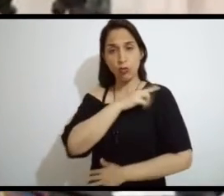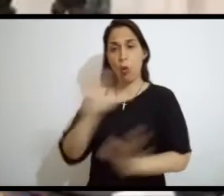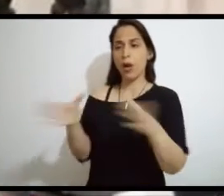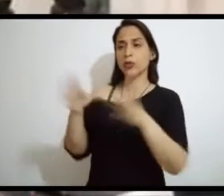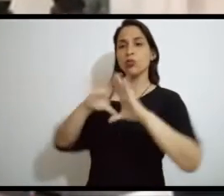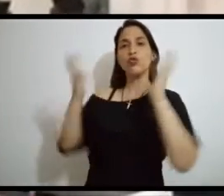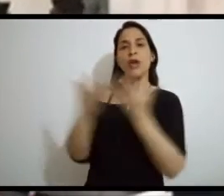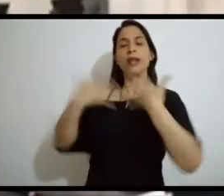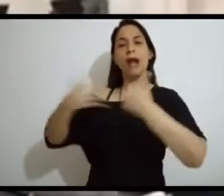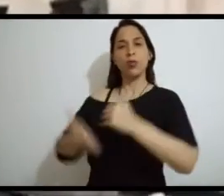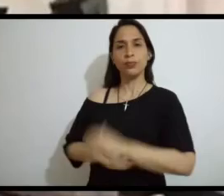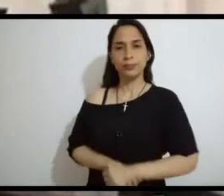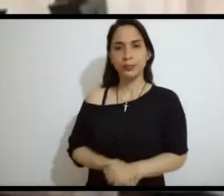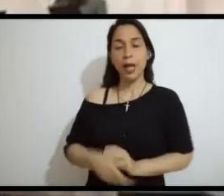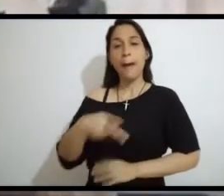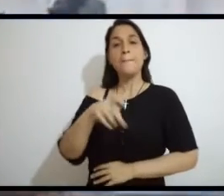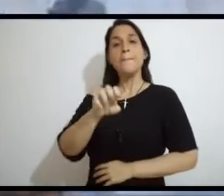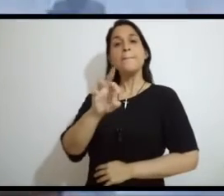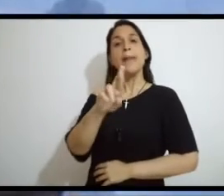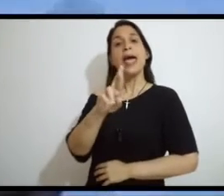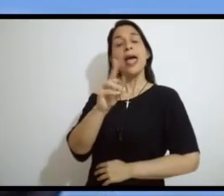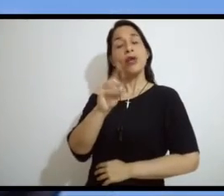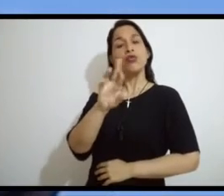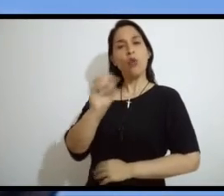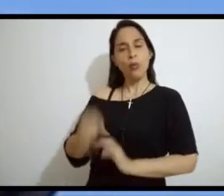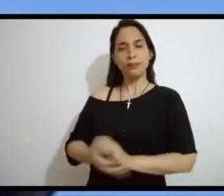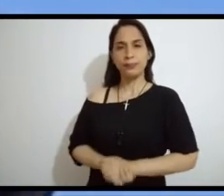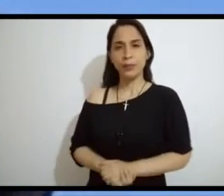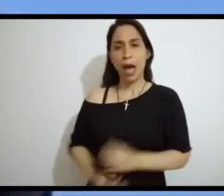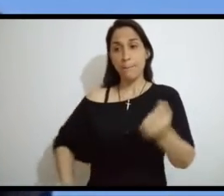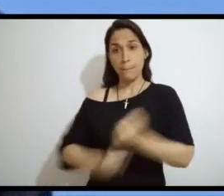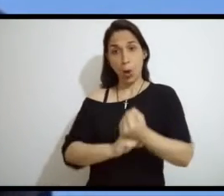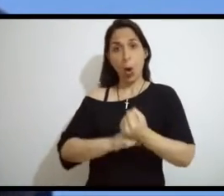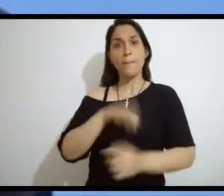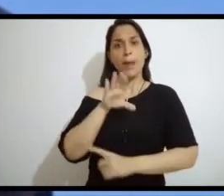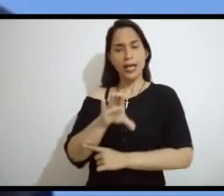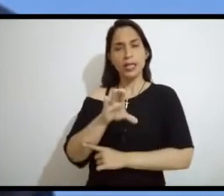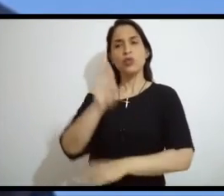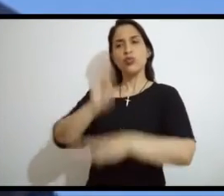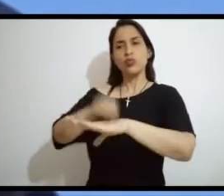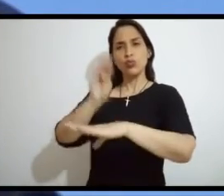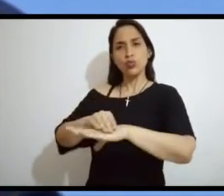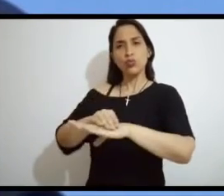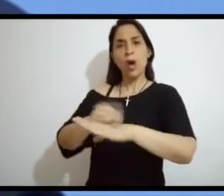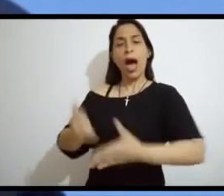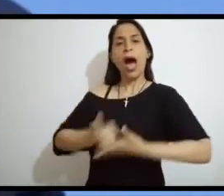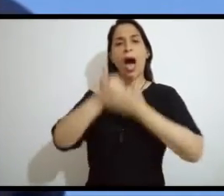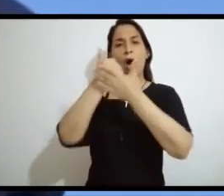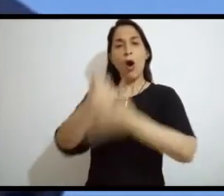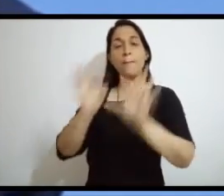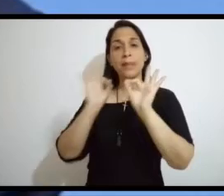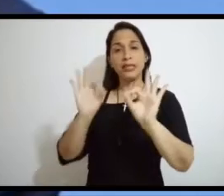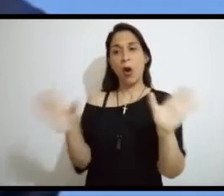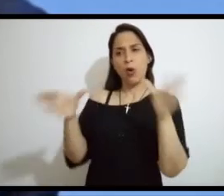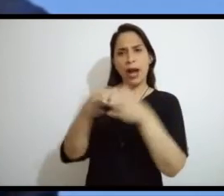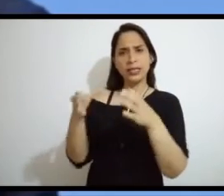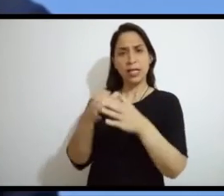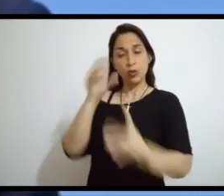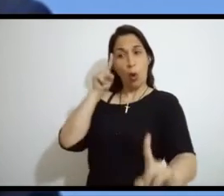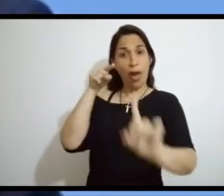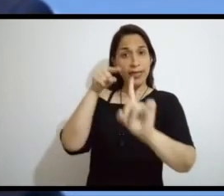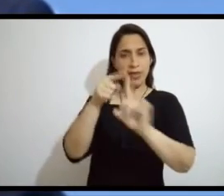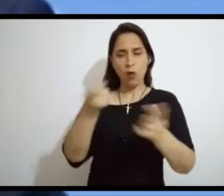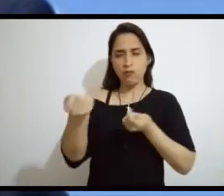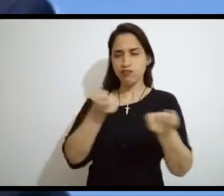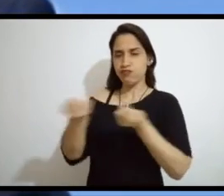Organización Mundial de la Salud, Tedros Adhanom, por el apoyo al país y solicitó ayuda especial al organismo con el objetivo